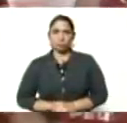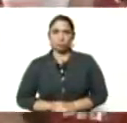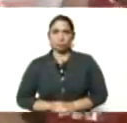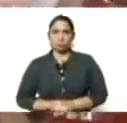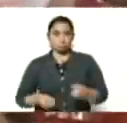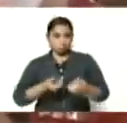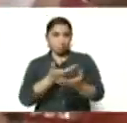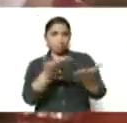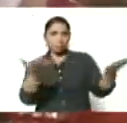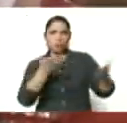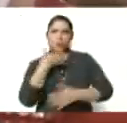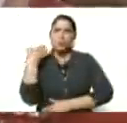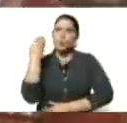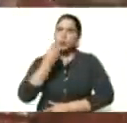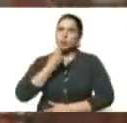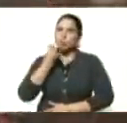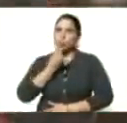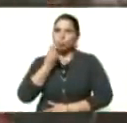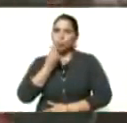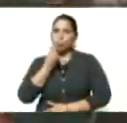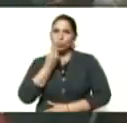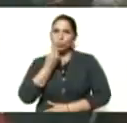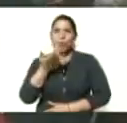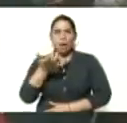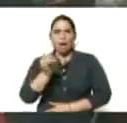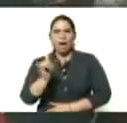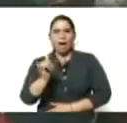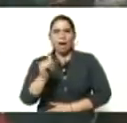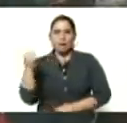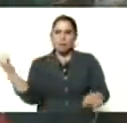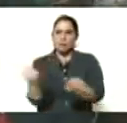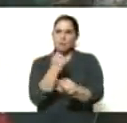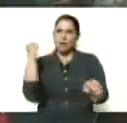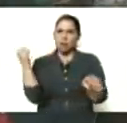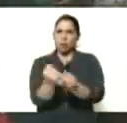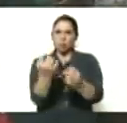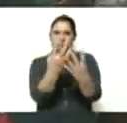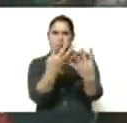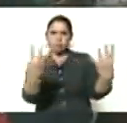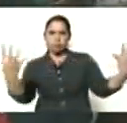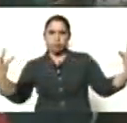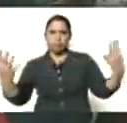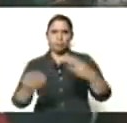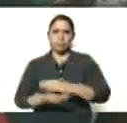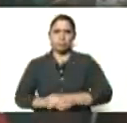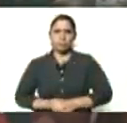Aquí está su juventud, aquí está su clase obrera.